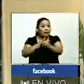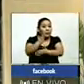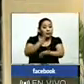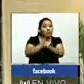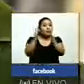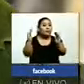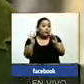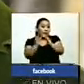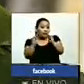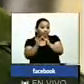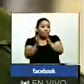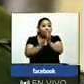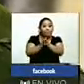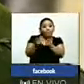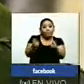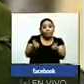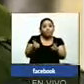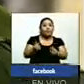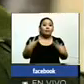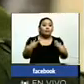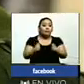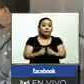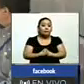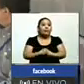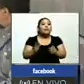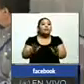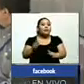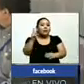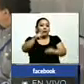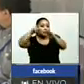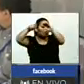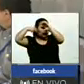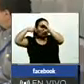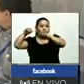la vivienda de interés social. Con imágenes de